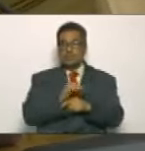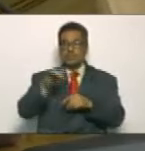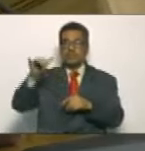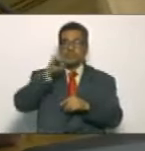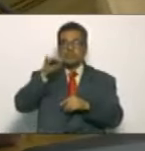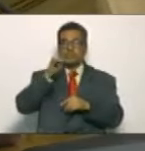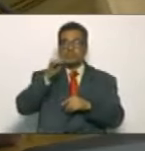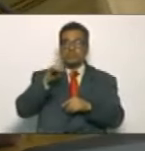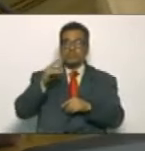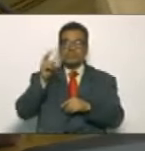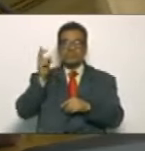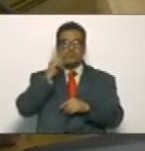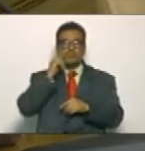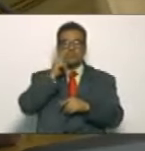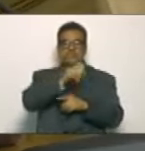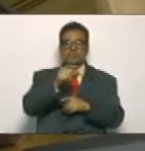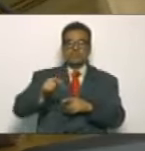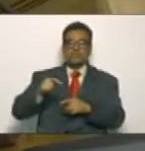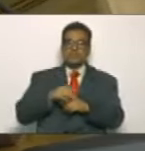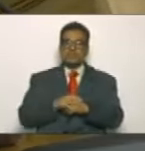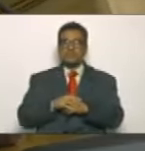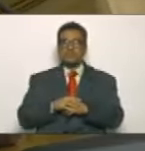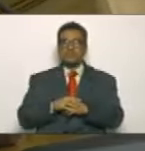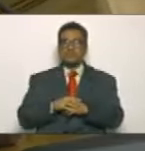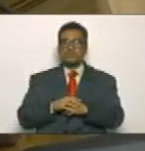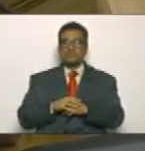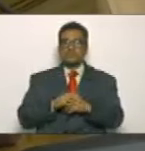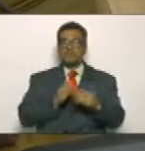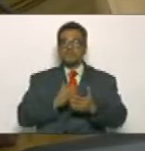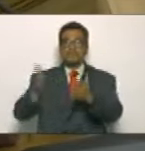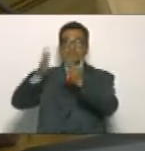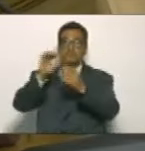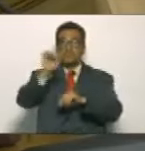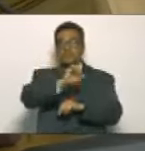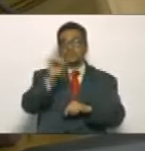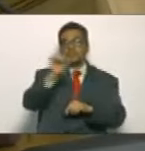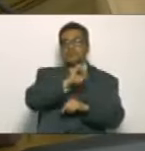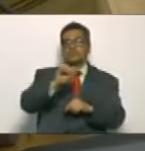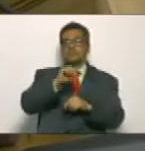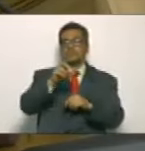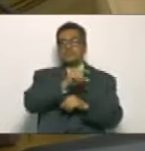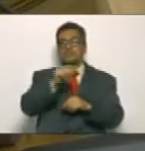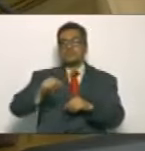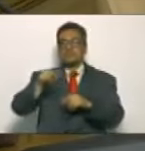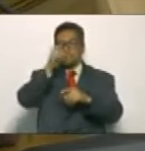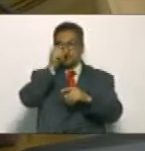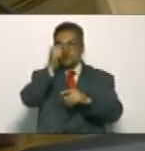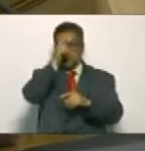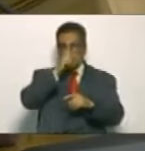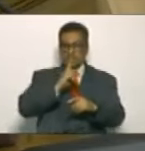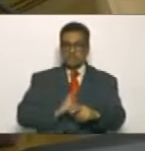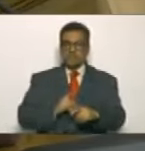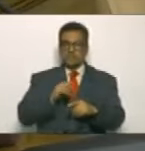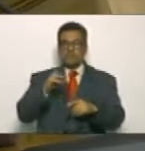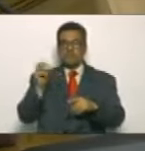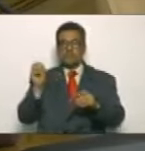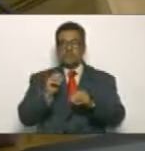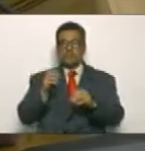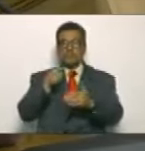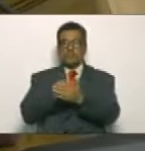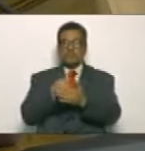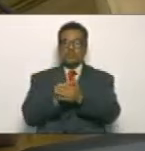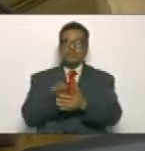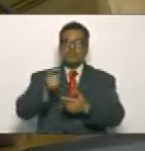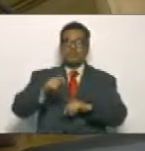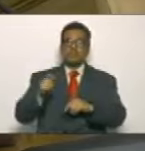información y orientación a las personas con discapacidad. Los servicios de transporte a las personas con discapacidad se realizarán sin cobrar recargo